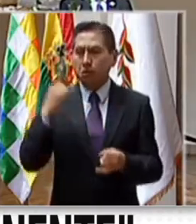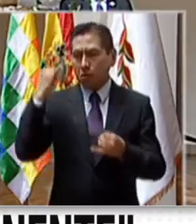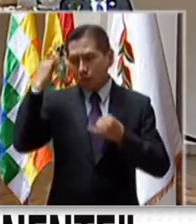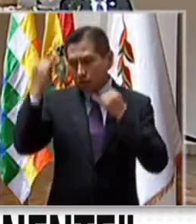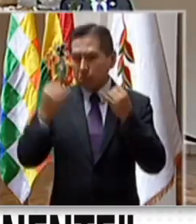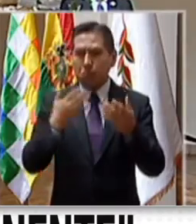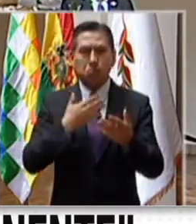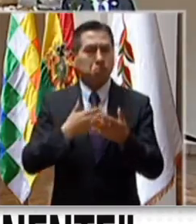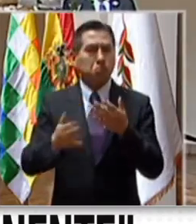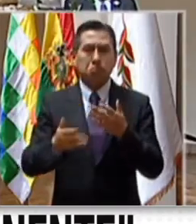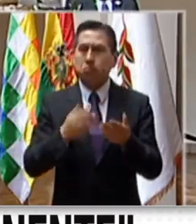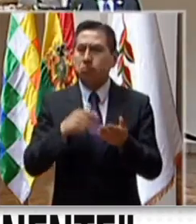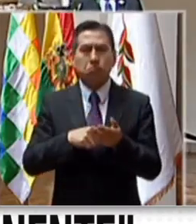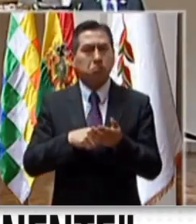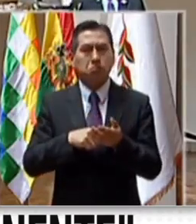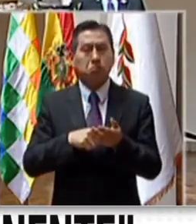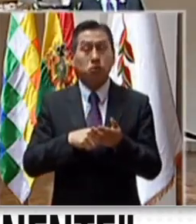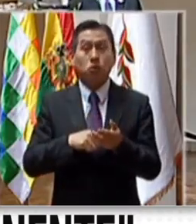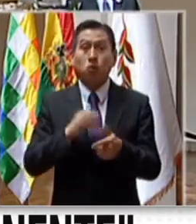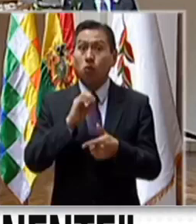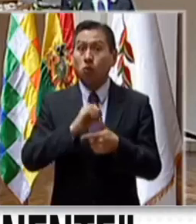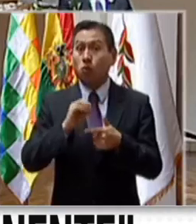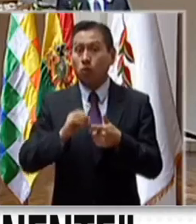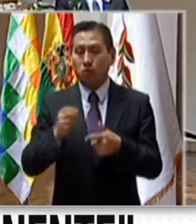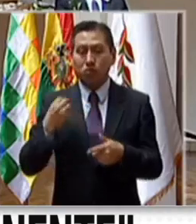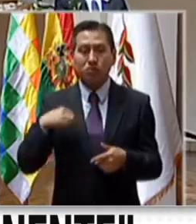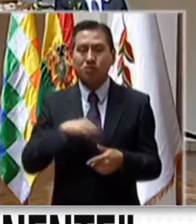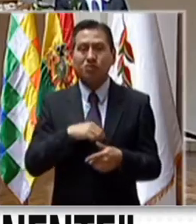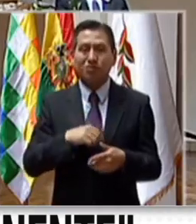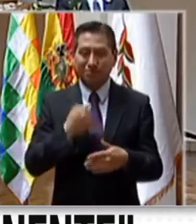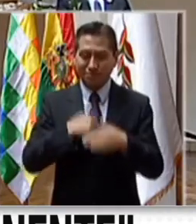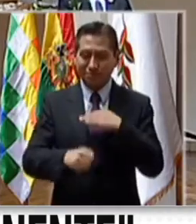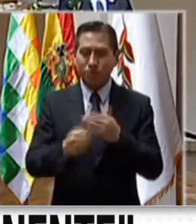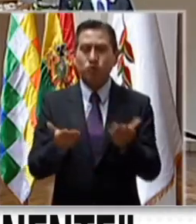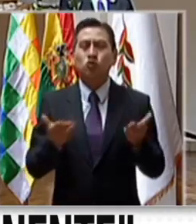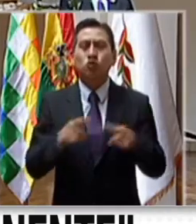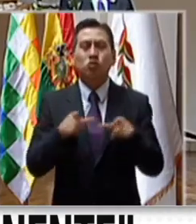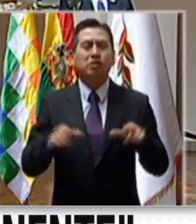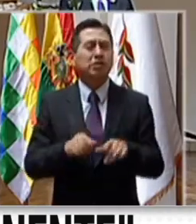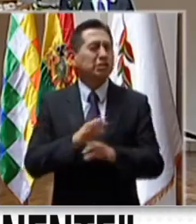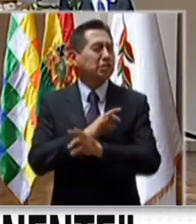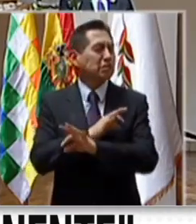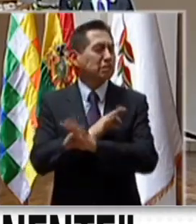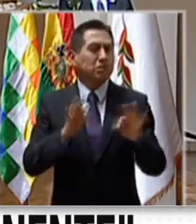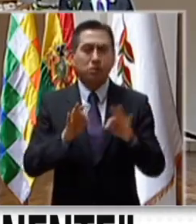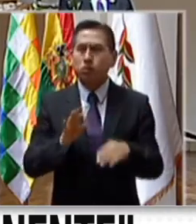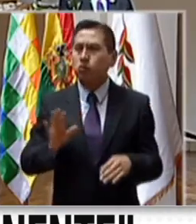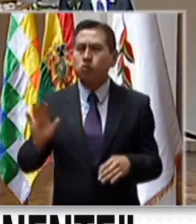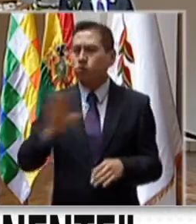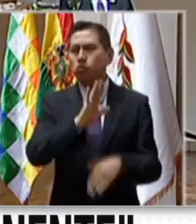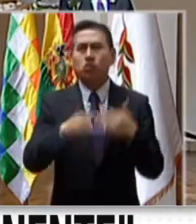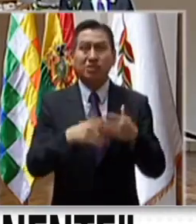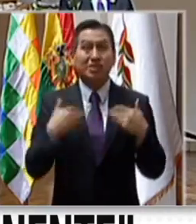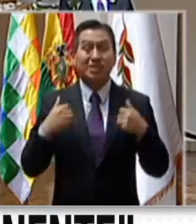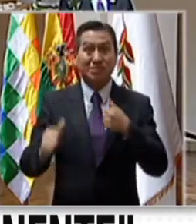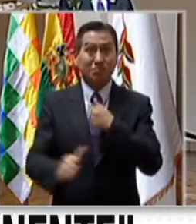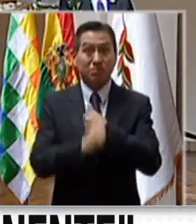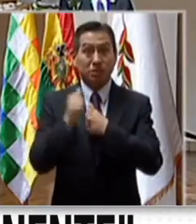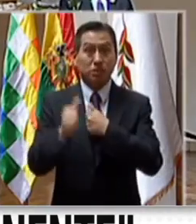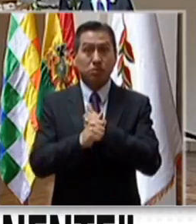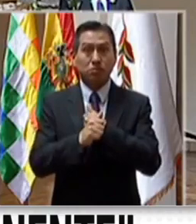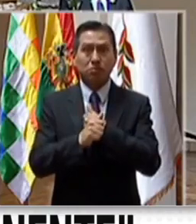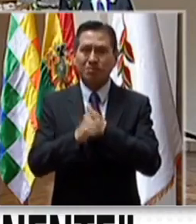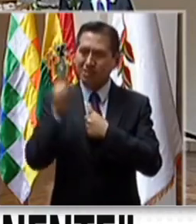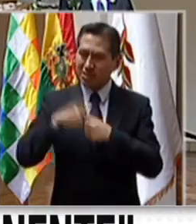ideología somos, ni cuál es nuestro origen. Todos estamos en riesgo si no trabajamos en unidad